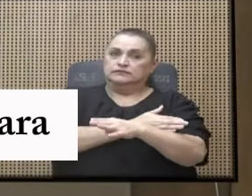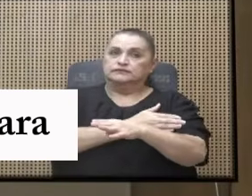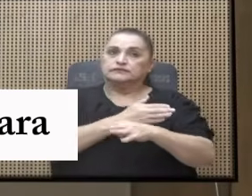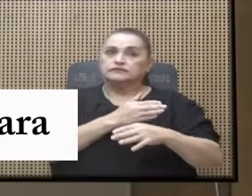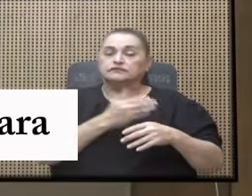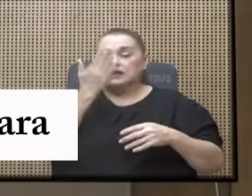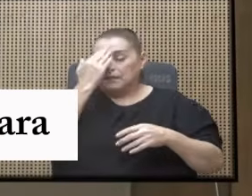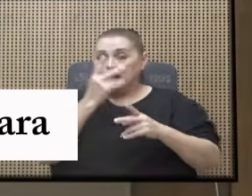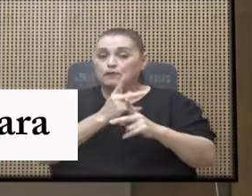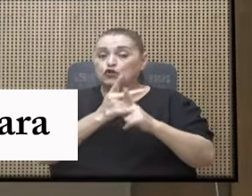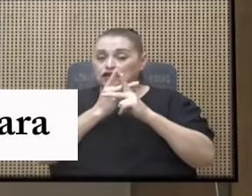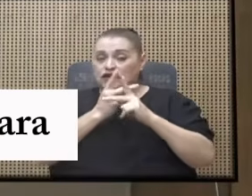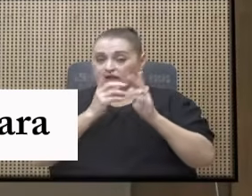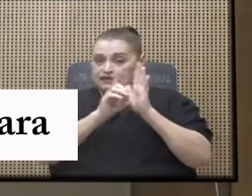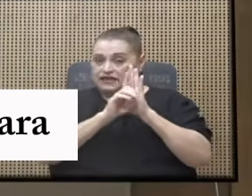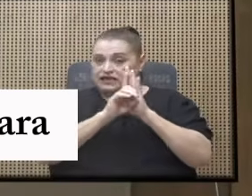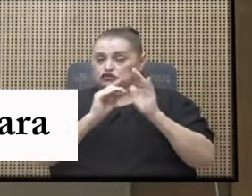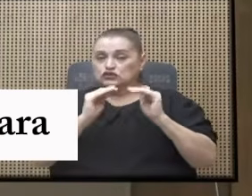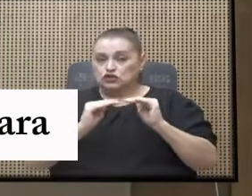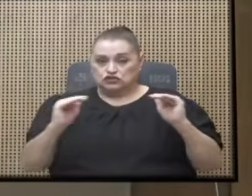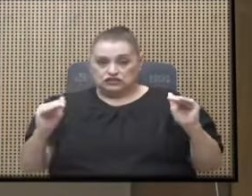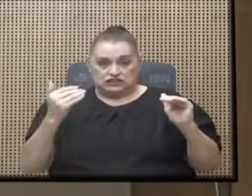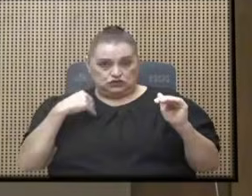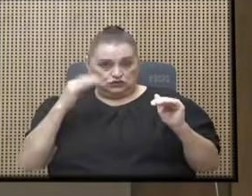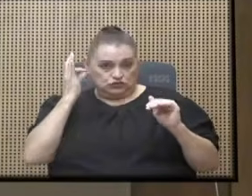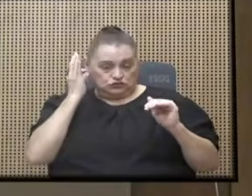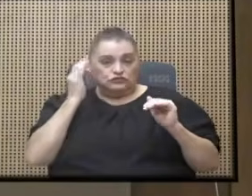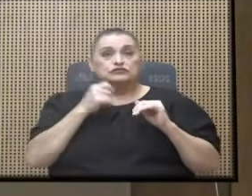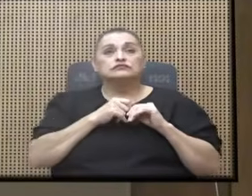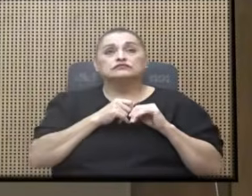para proteger los derechos de la niñez, para